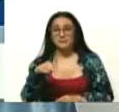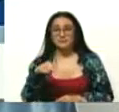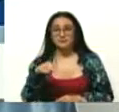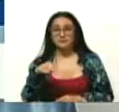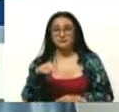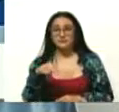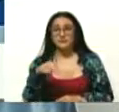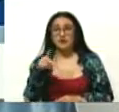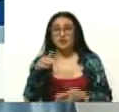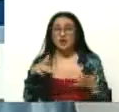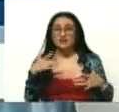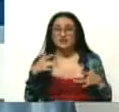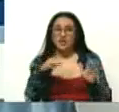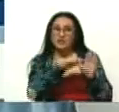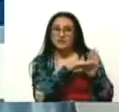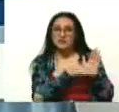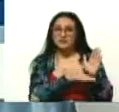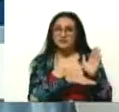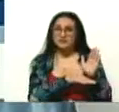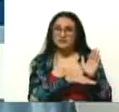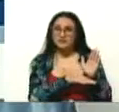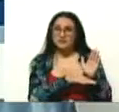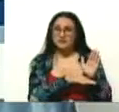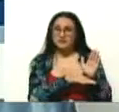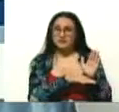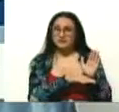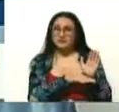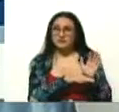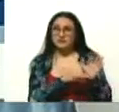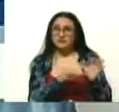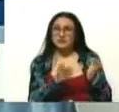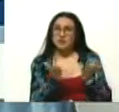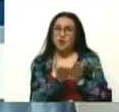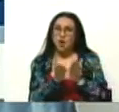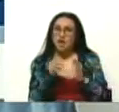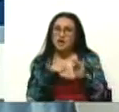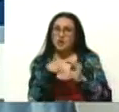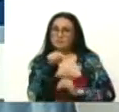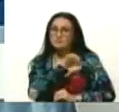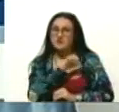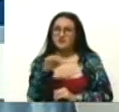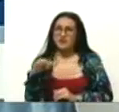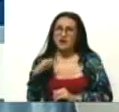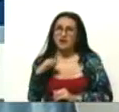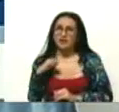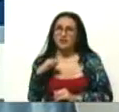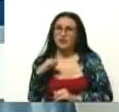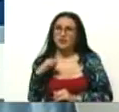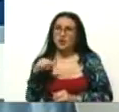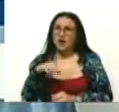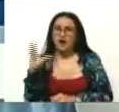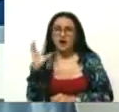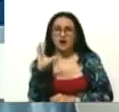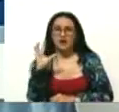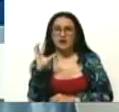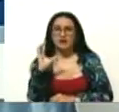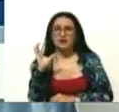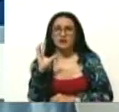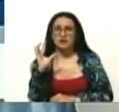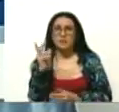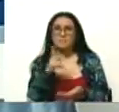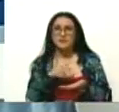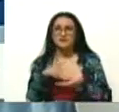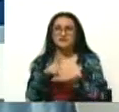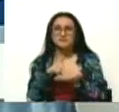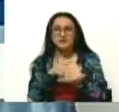durante una de las actividades programadas en una unidad educativa privada en la región capital, con participación